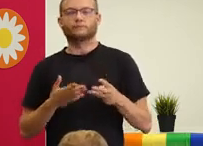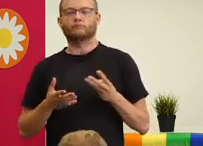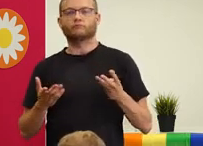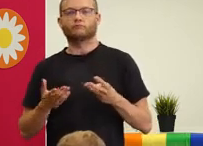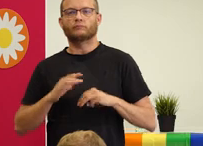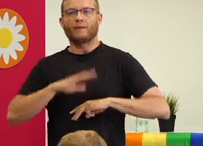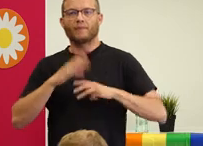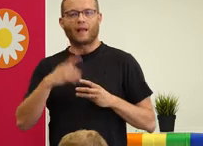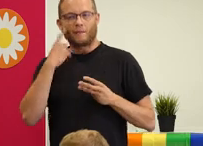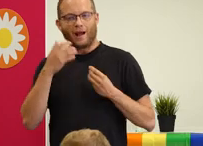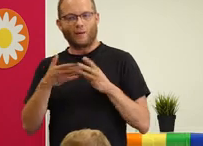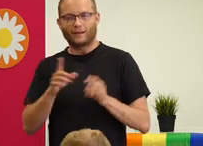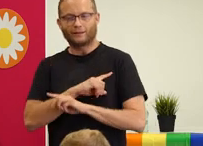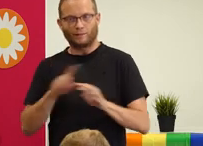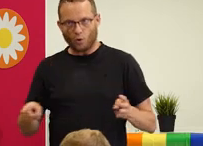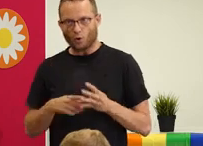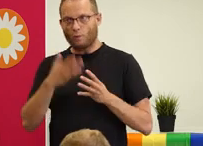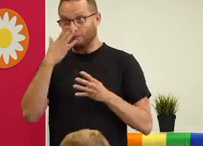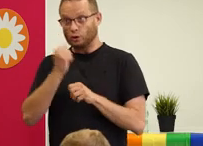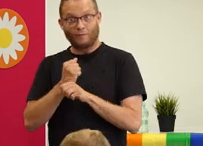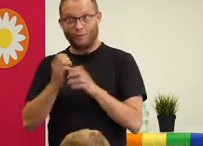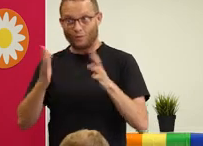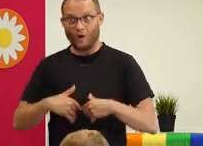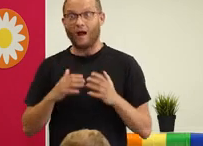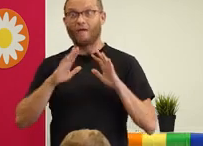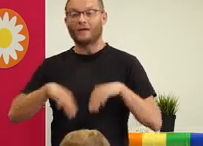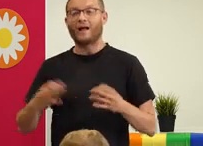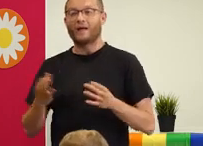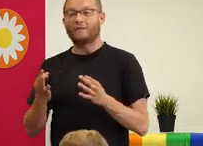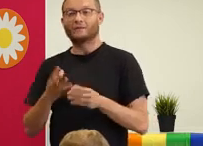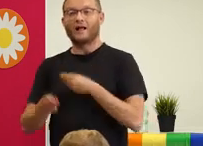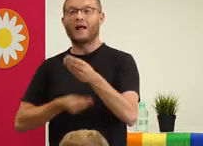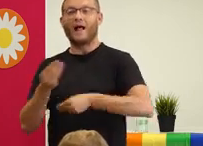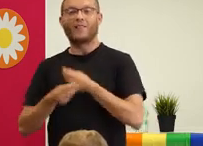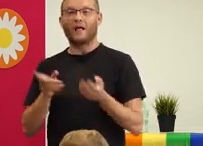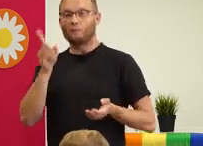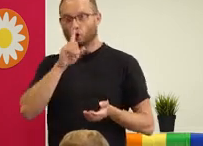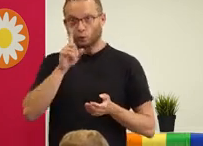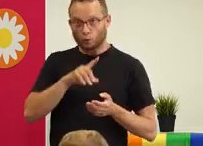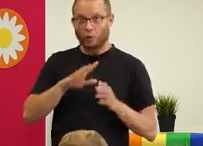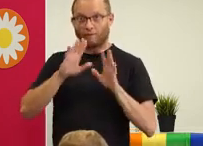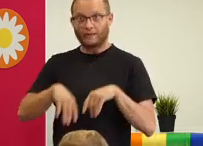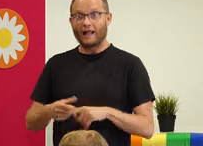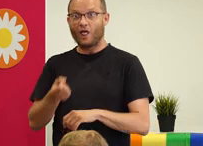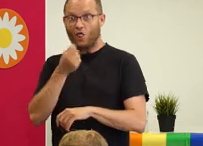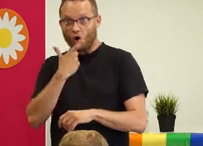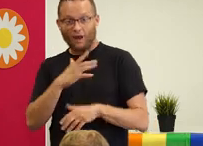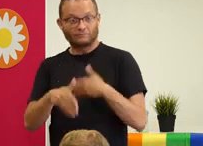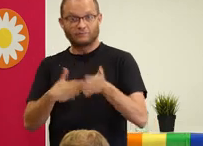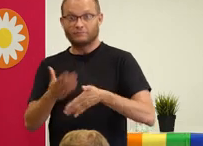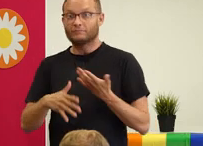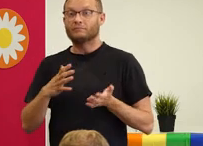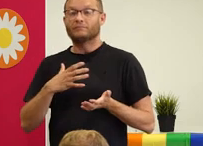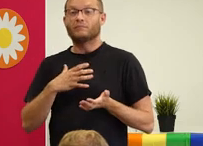la capacidad de abrirse una cuenta en el banco, un permiso de trabajo. ¿Qué pasa? Acaban dedicándose a la prostitución y consumiendo drogas.